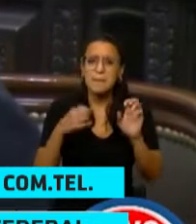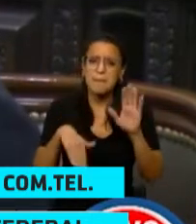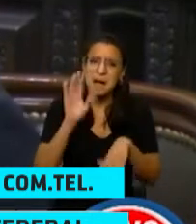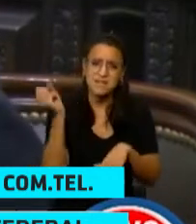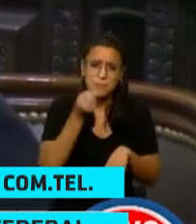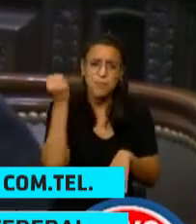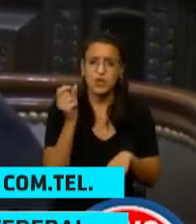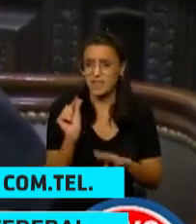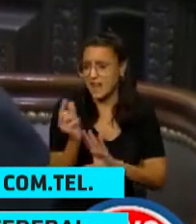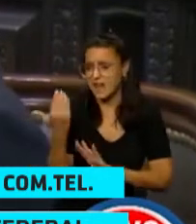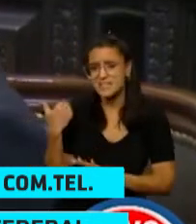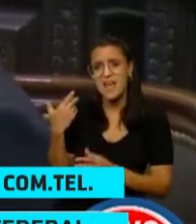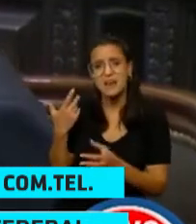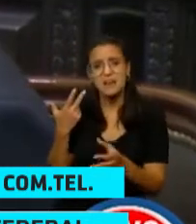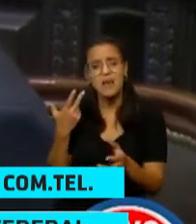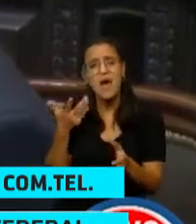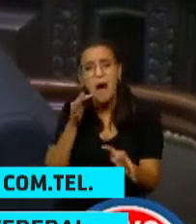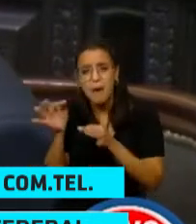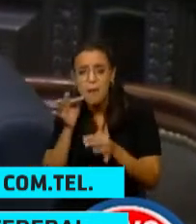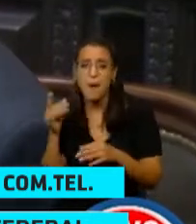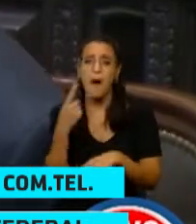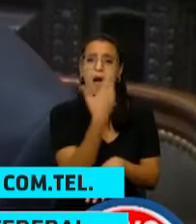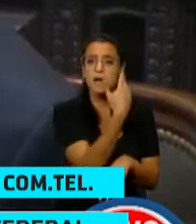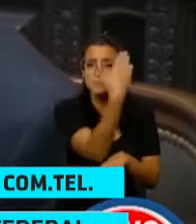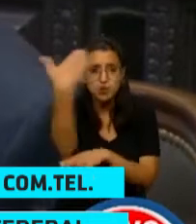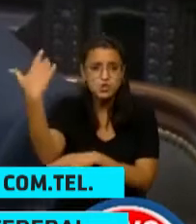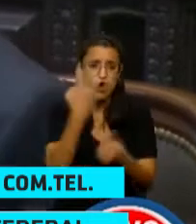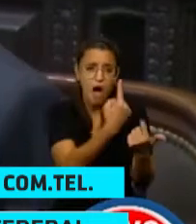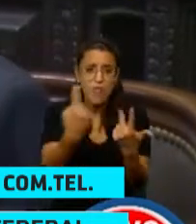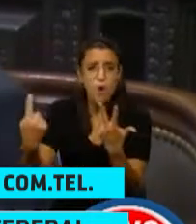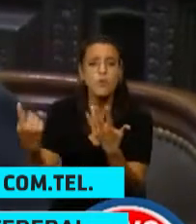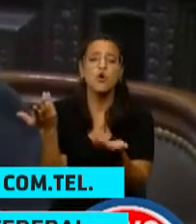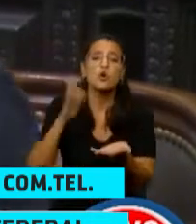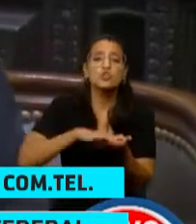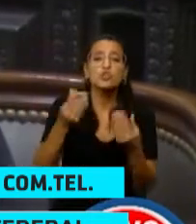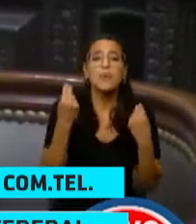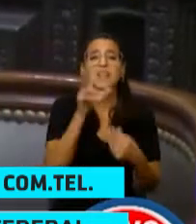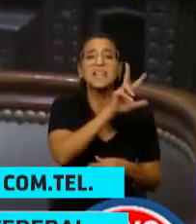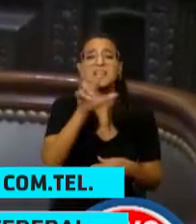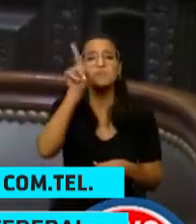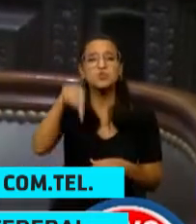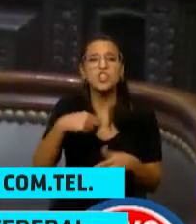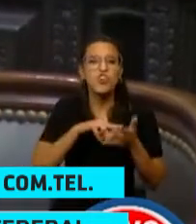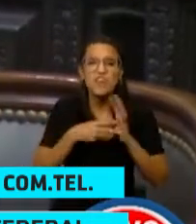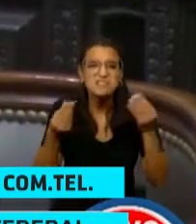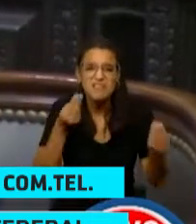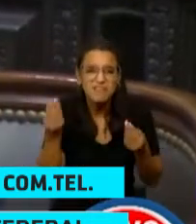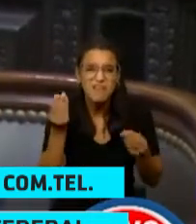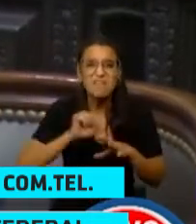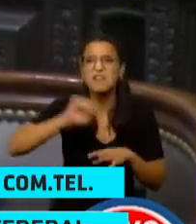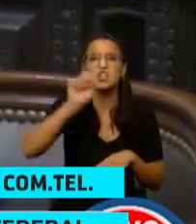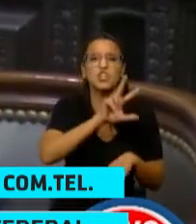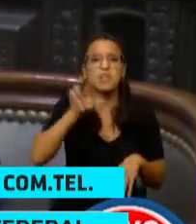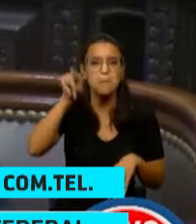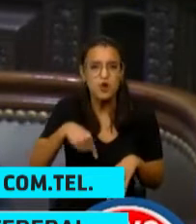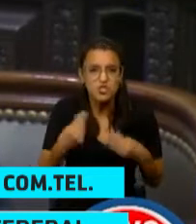que nosotros presentamos la experiencia Córdoba, tuvimos expositores de primer nivel y